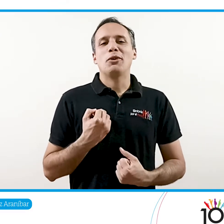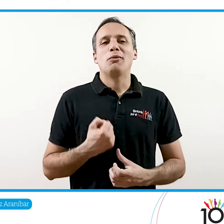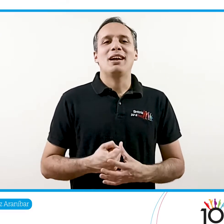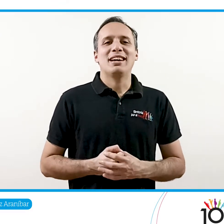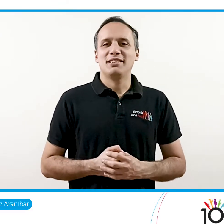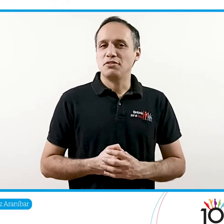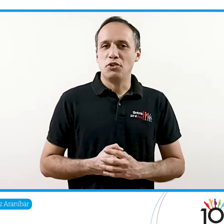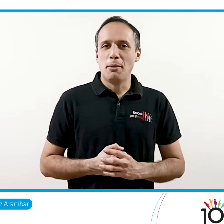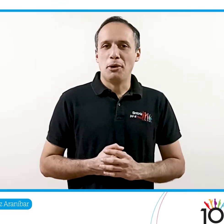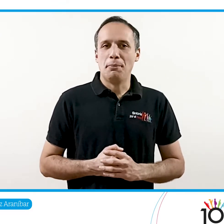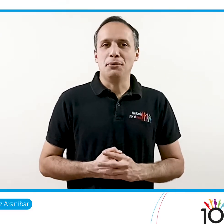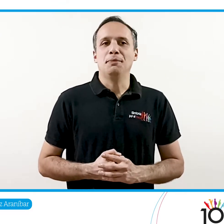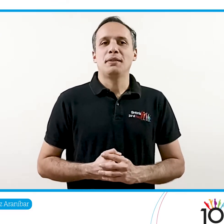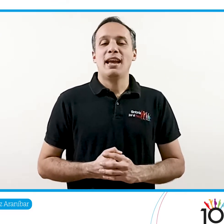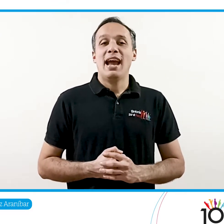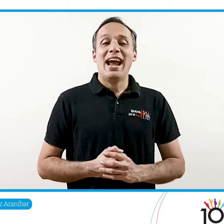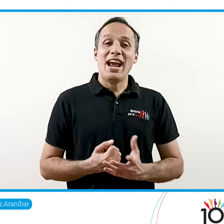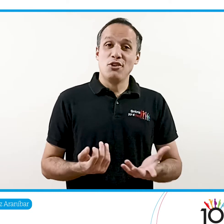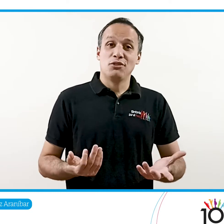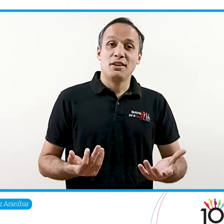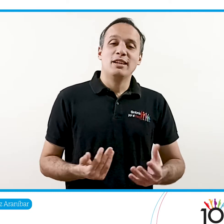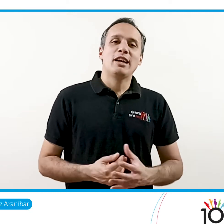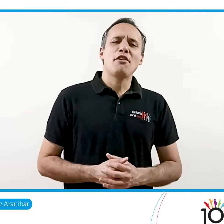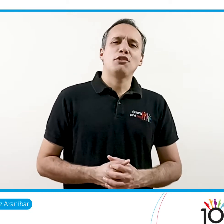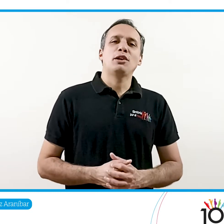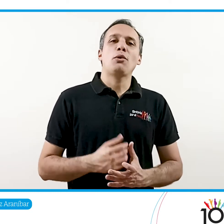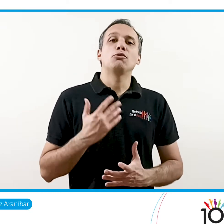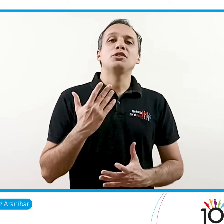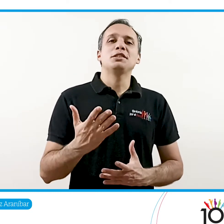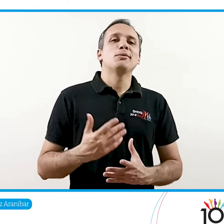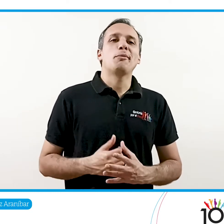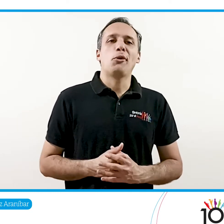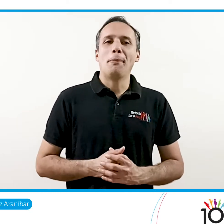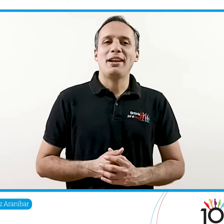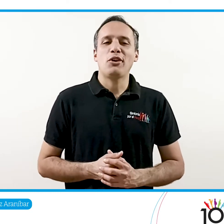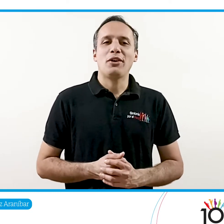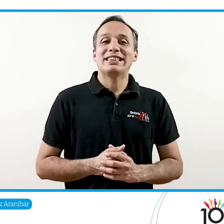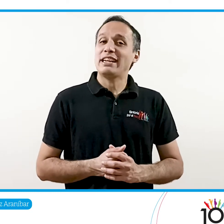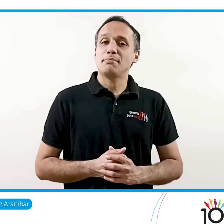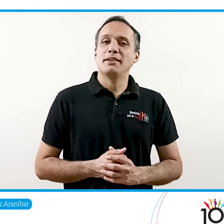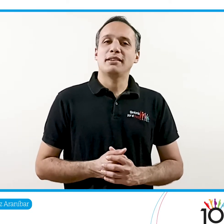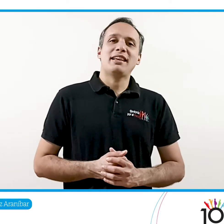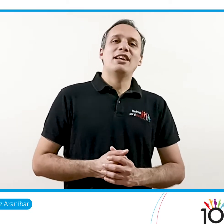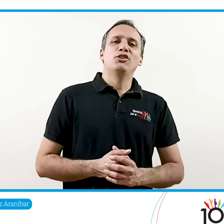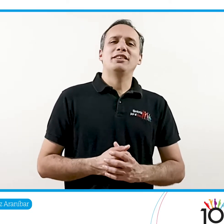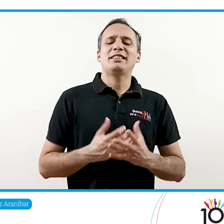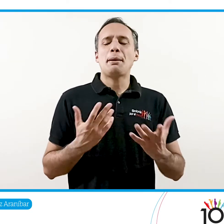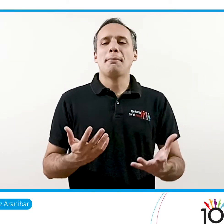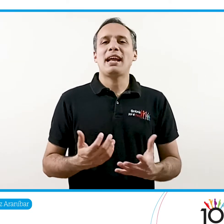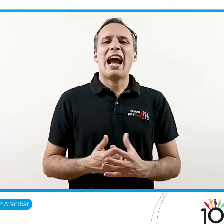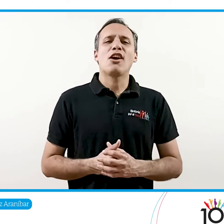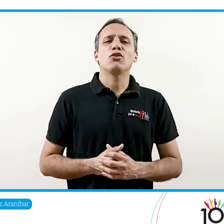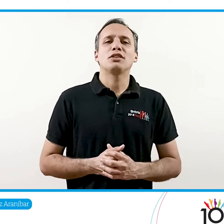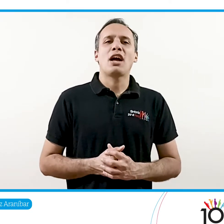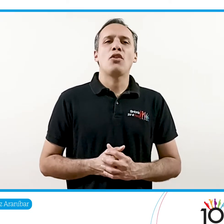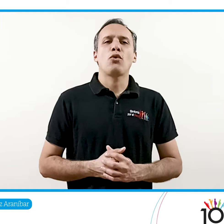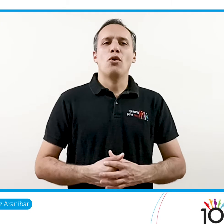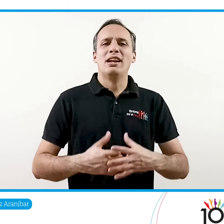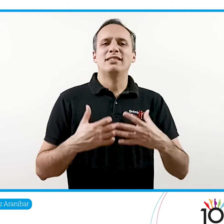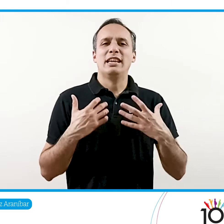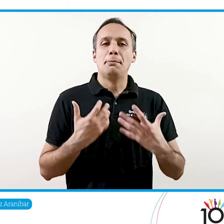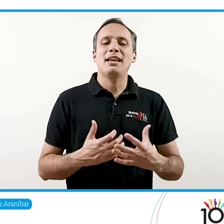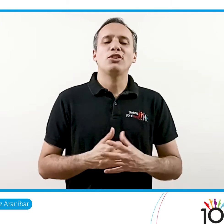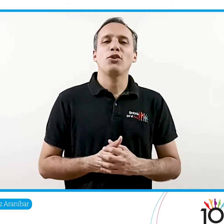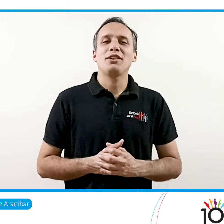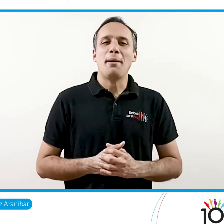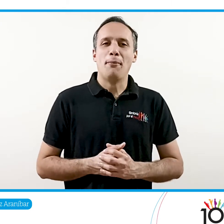coro Manos Blancas de Sinfonía por el Perú. Ellos se han esforzado muchísimo por un periodo de 3 meses en donde siempre han contado con